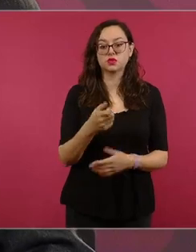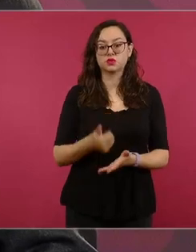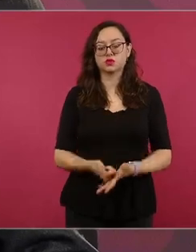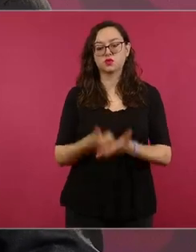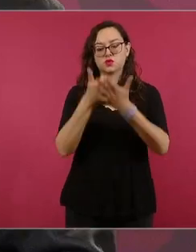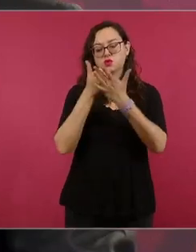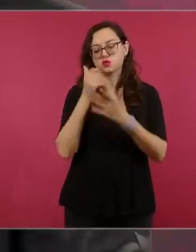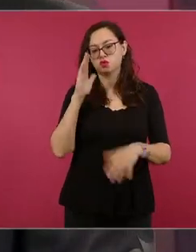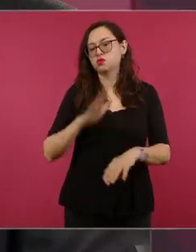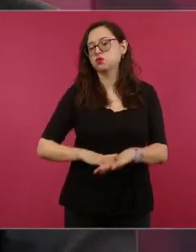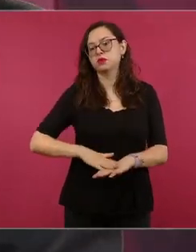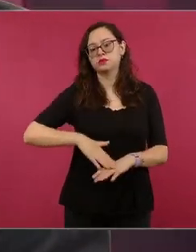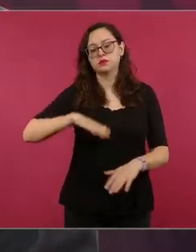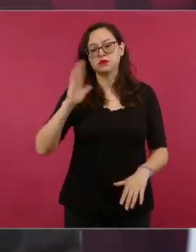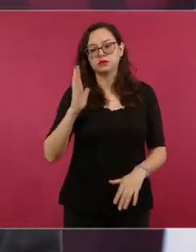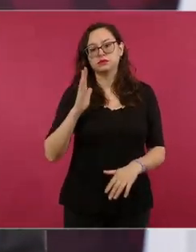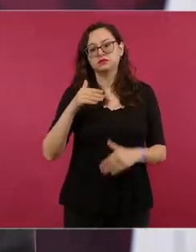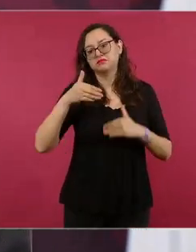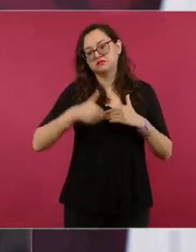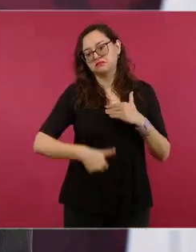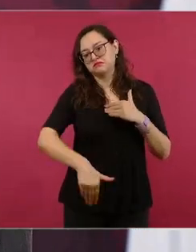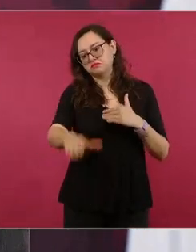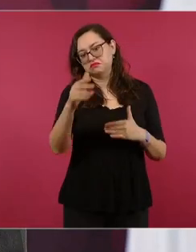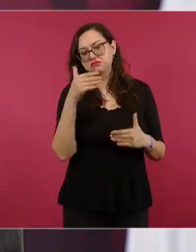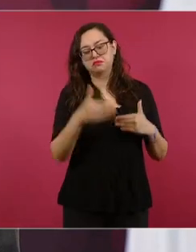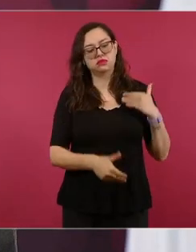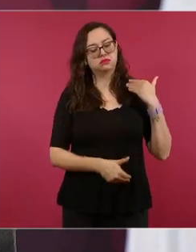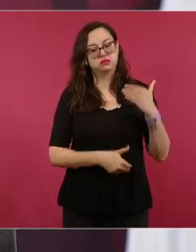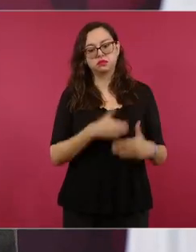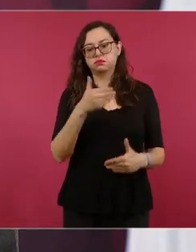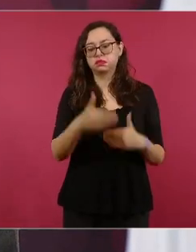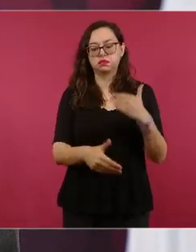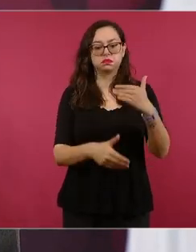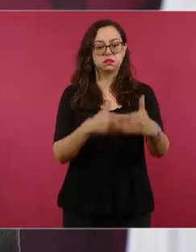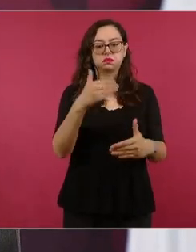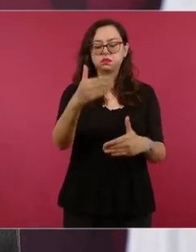Y hacia adelante es lo que más va a ayudar.